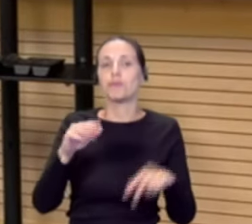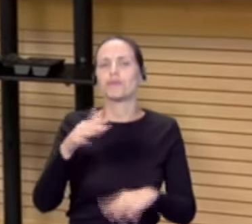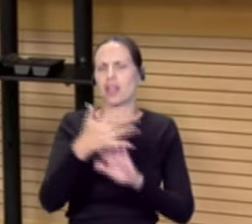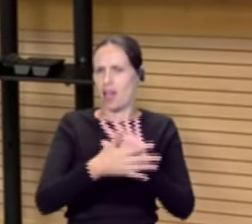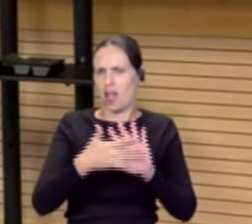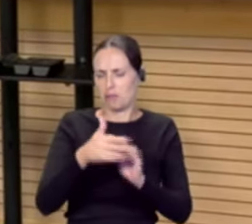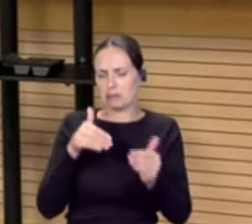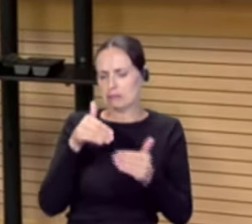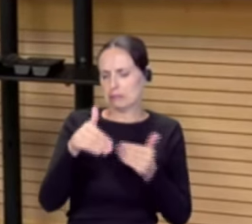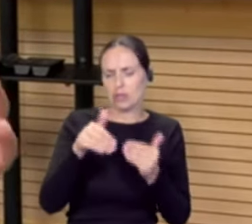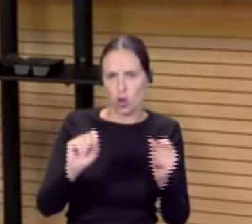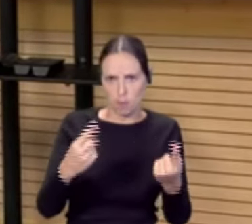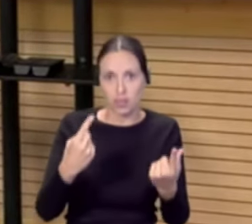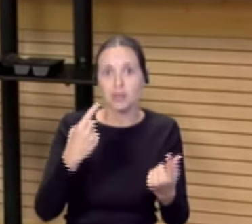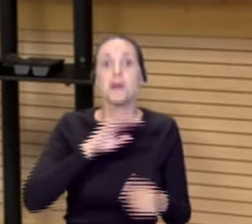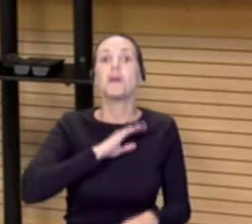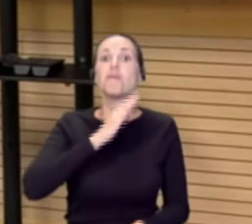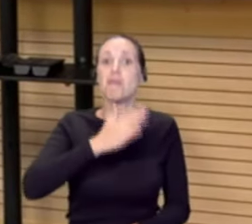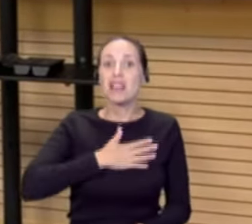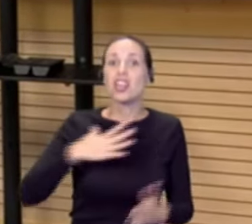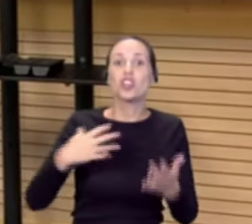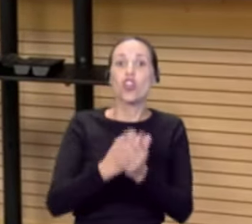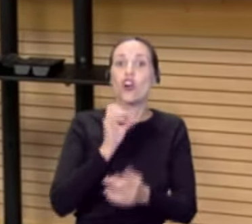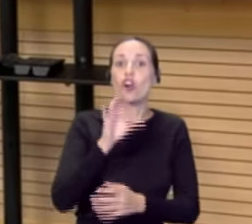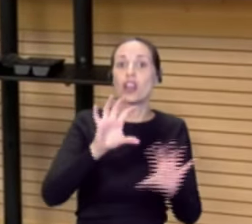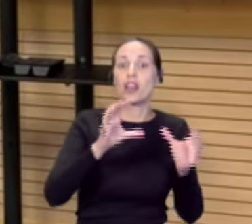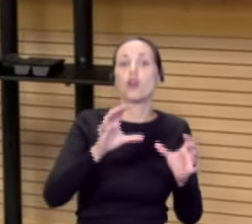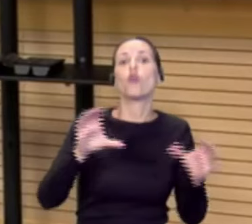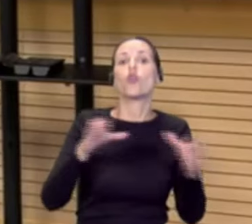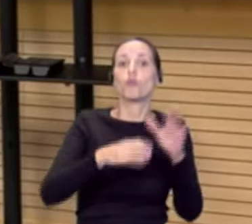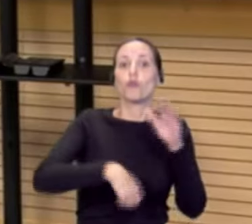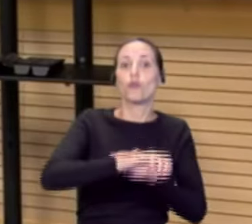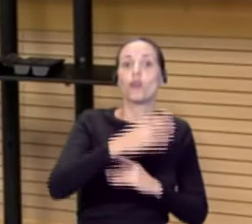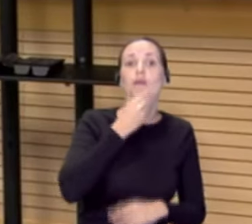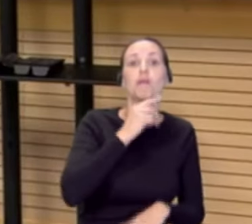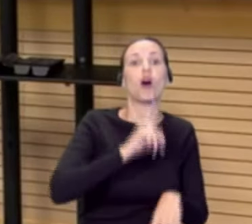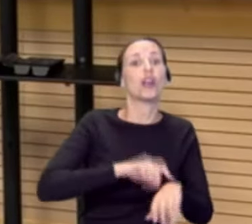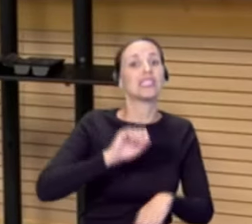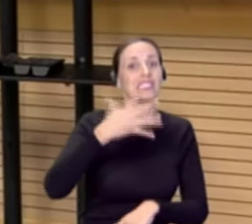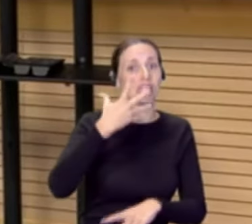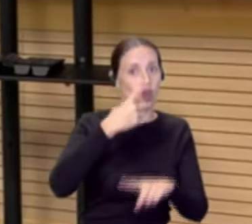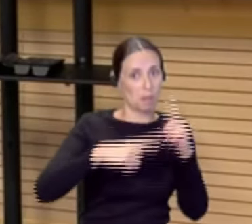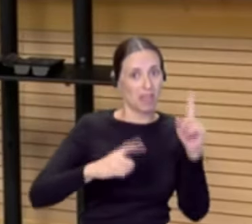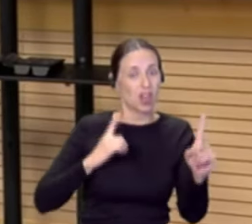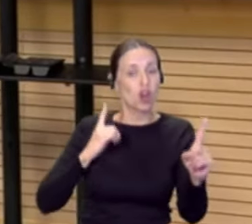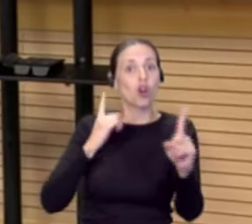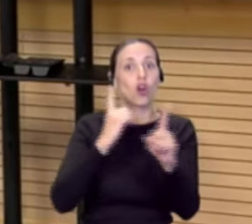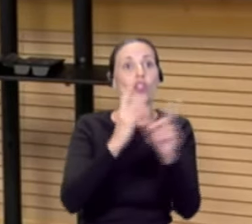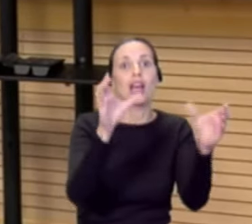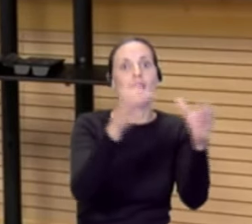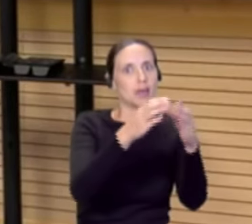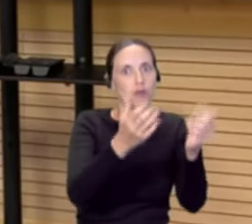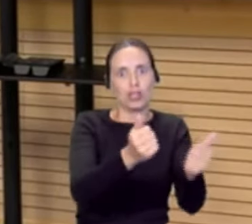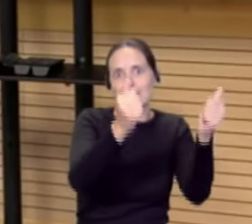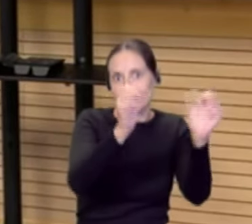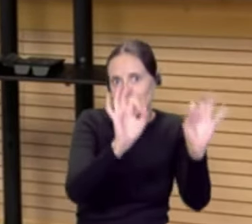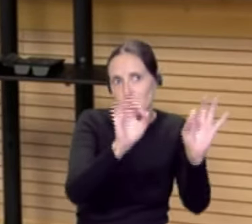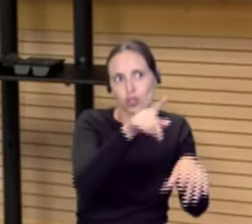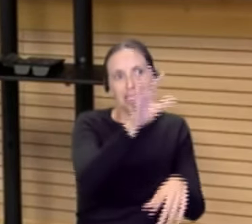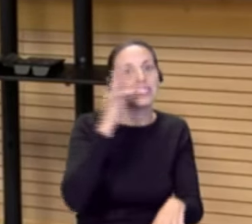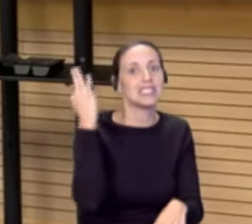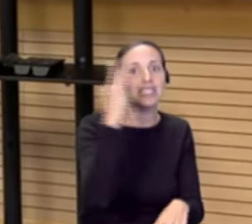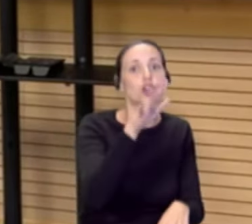más próximo tenemos, mañana Todo Goles en radio con la Unión Deportiva Las Palmas a las 5:30 midiéndose a un equipo Champions, al Girona, en